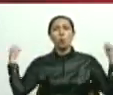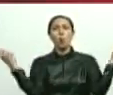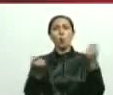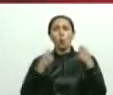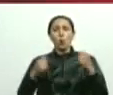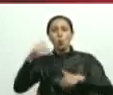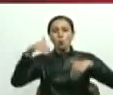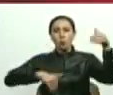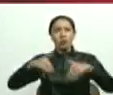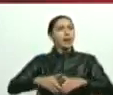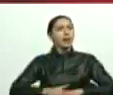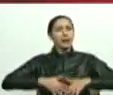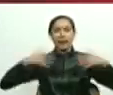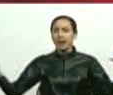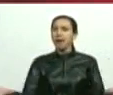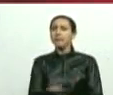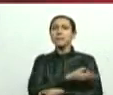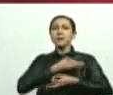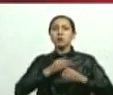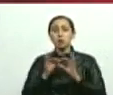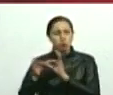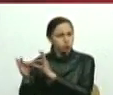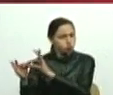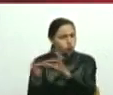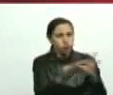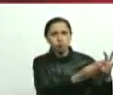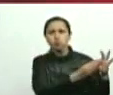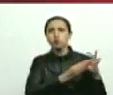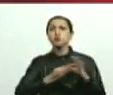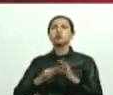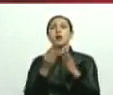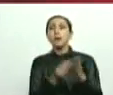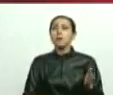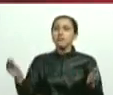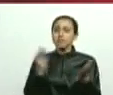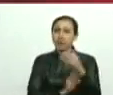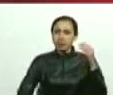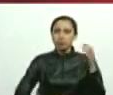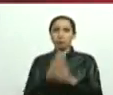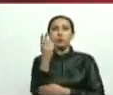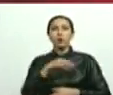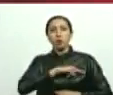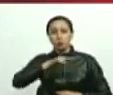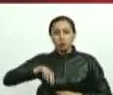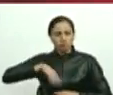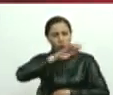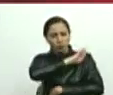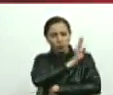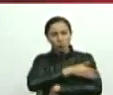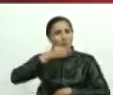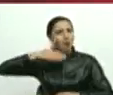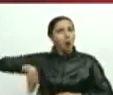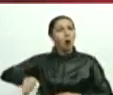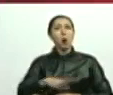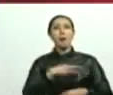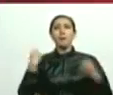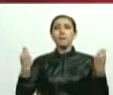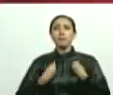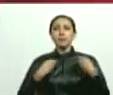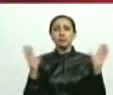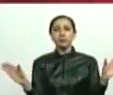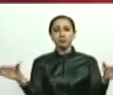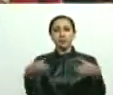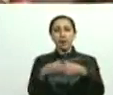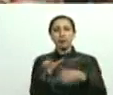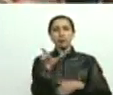electoral ejemplar de unión y de refundación de nuestras fuerzas populares. ¡Que viva el Partido Socialista